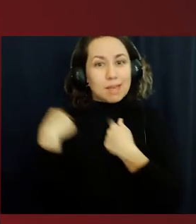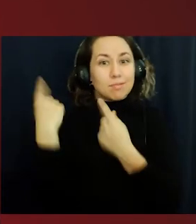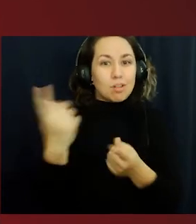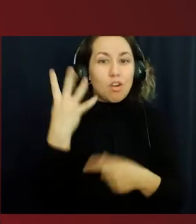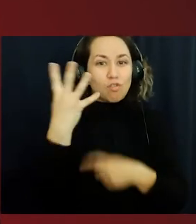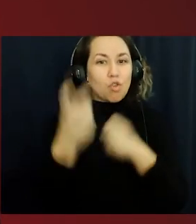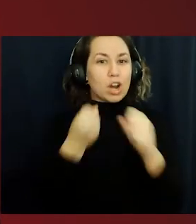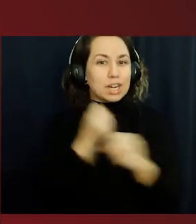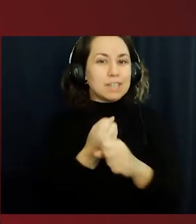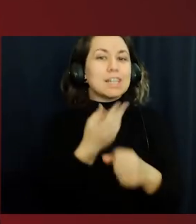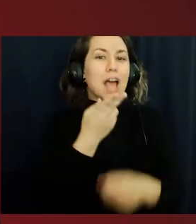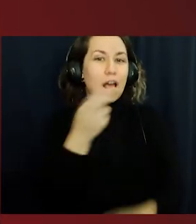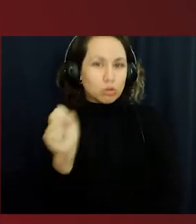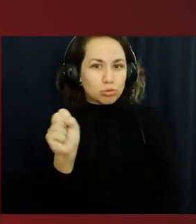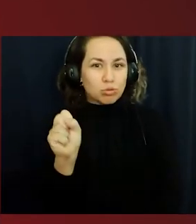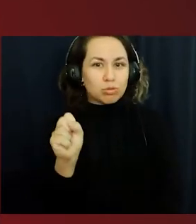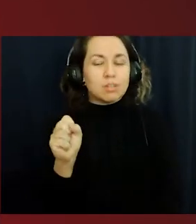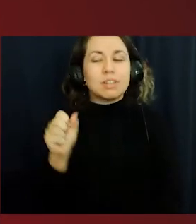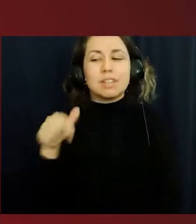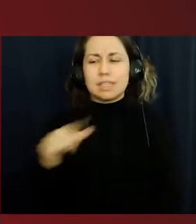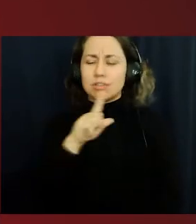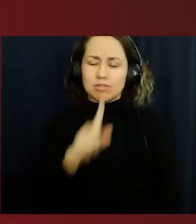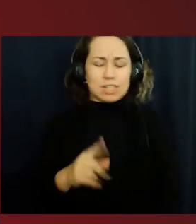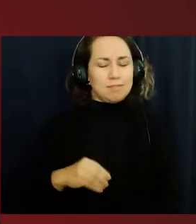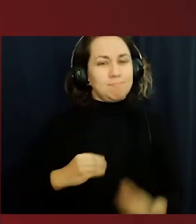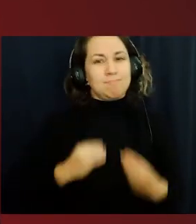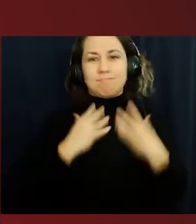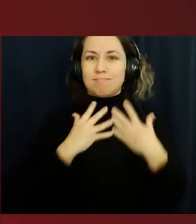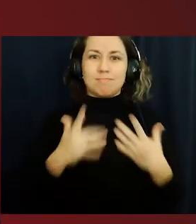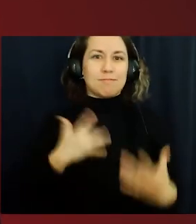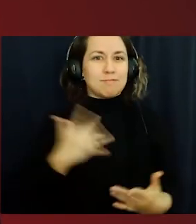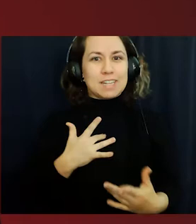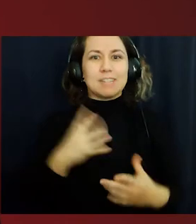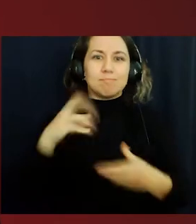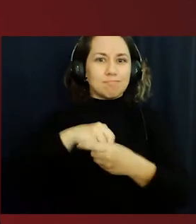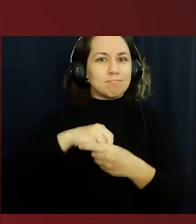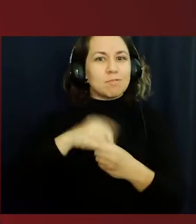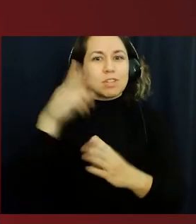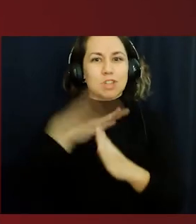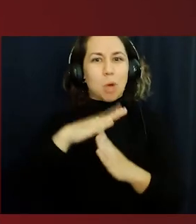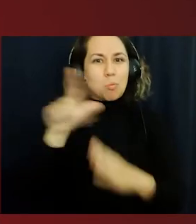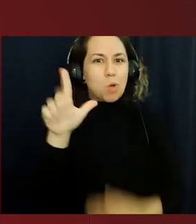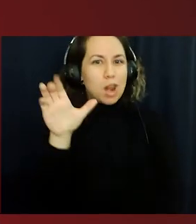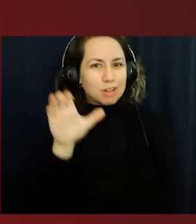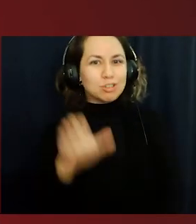preparatoria. Es un sentimiento muy maravilloso ser parte de los 100 mejores.